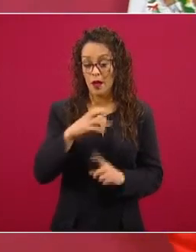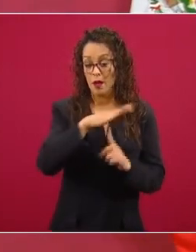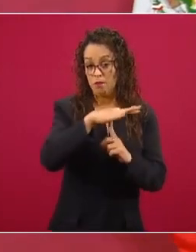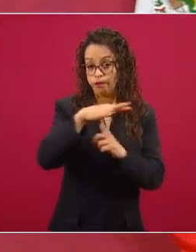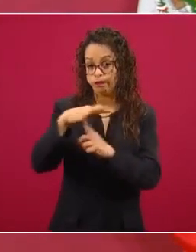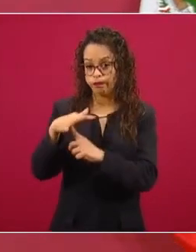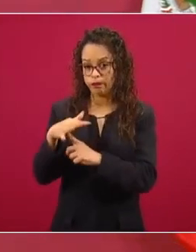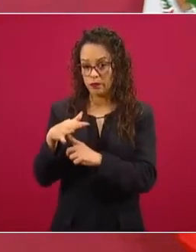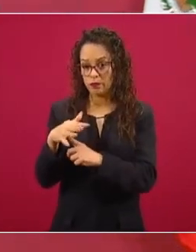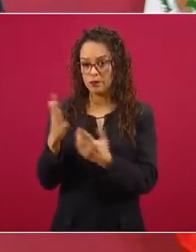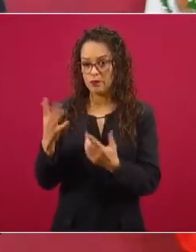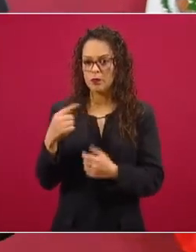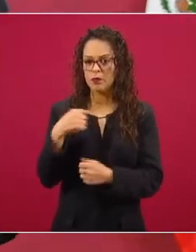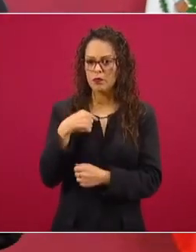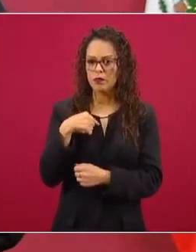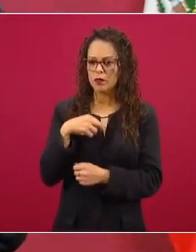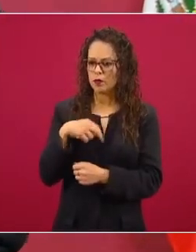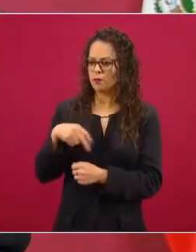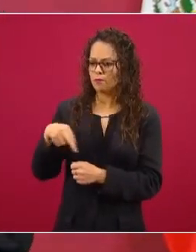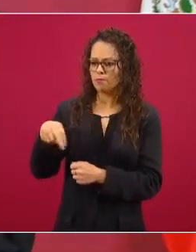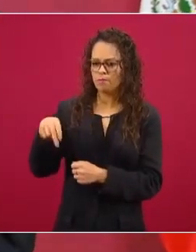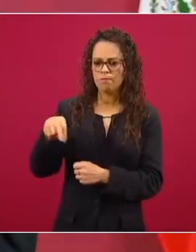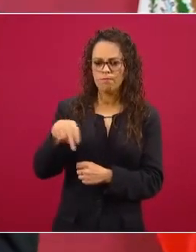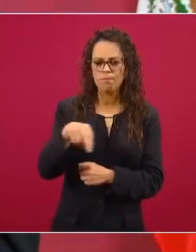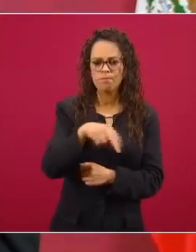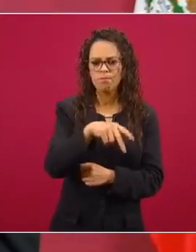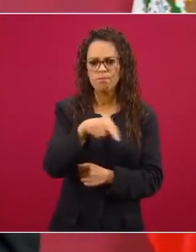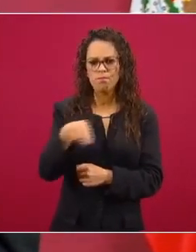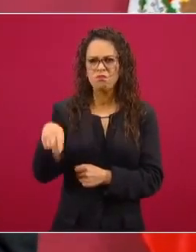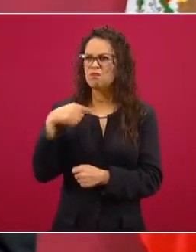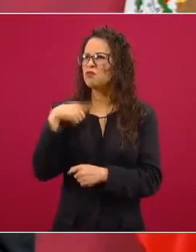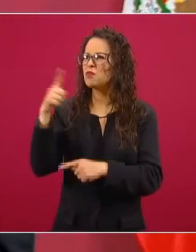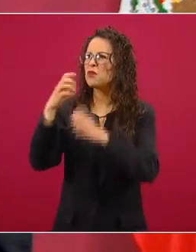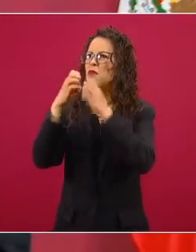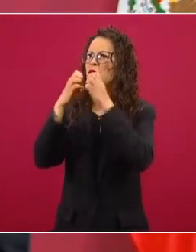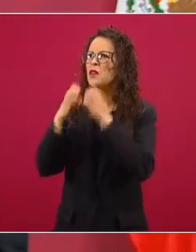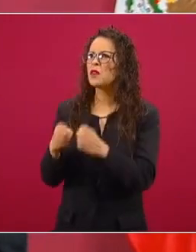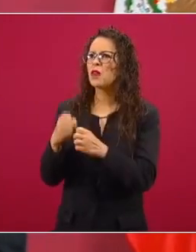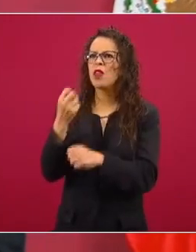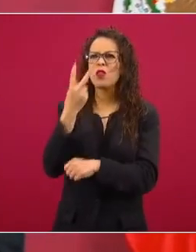hice un recorrido, iba yo hasta, estuve 2 días o 3.